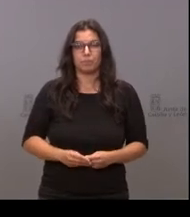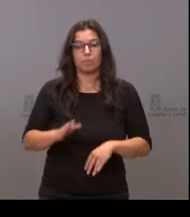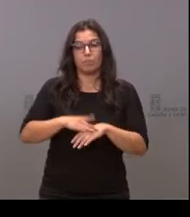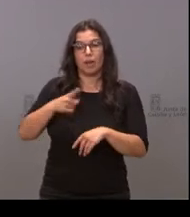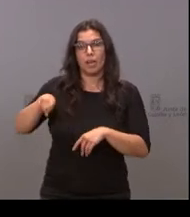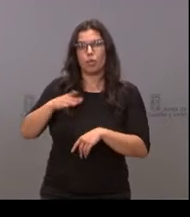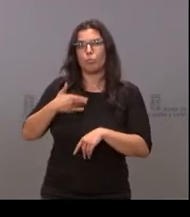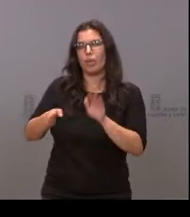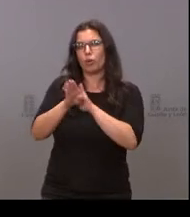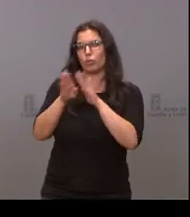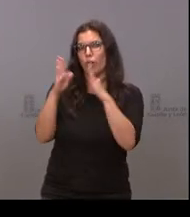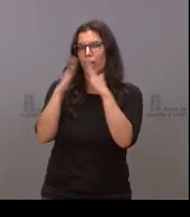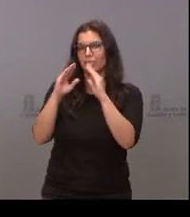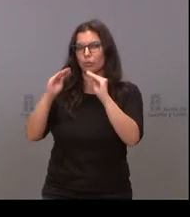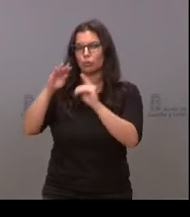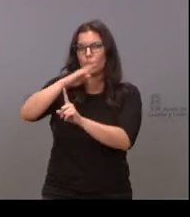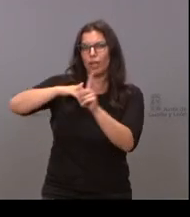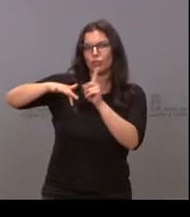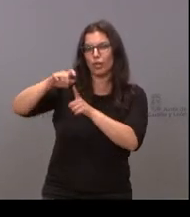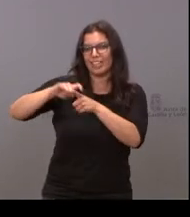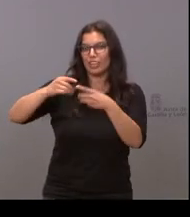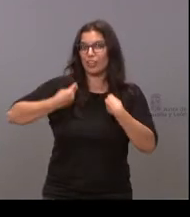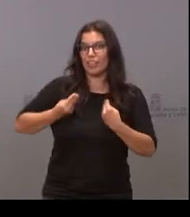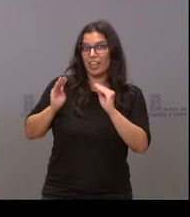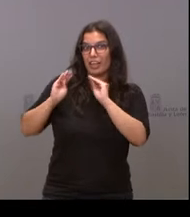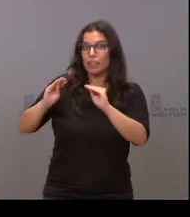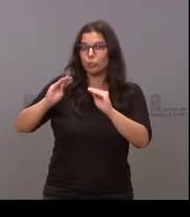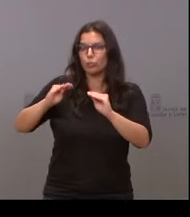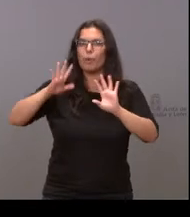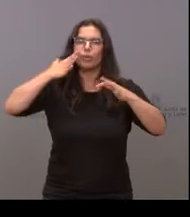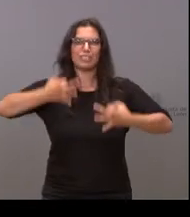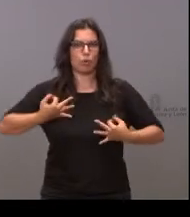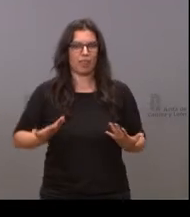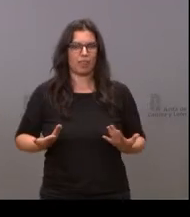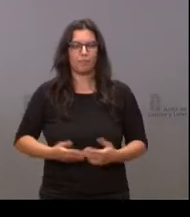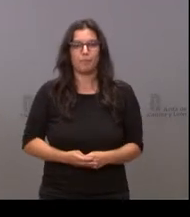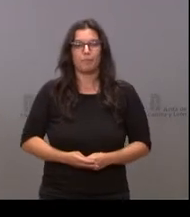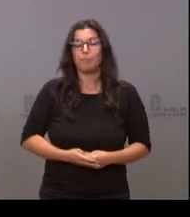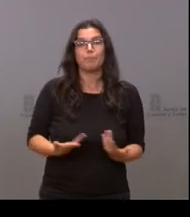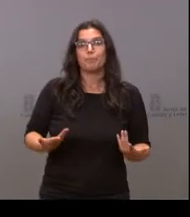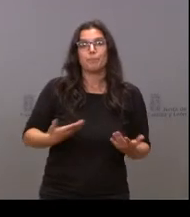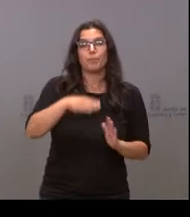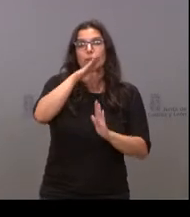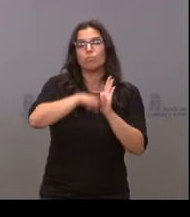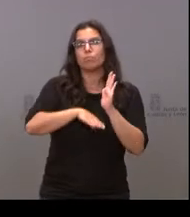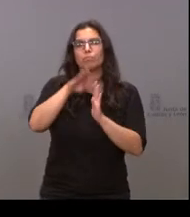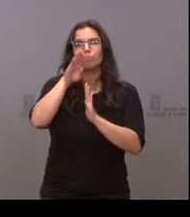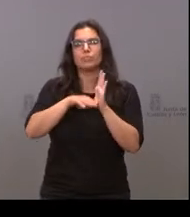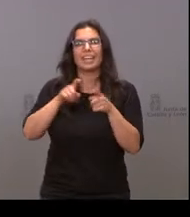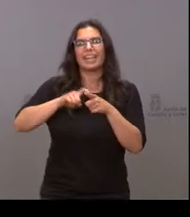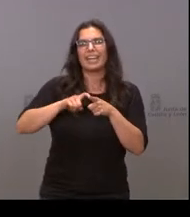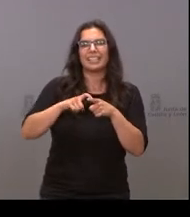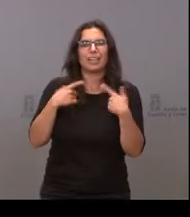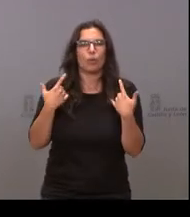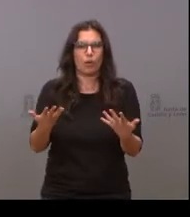su entorno y sus viviendas para continuar con su estilo de vida en condiciones de seguridad y que consiste en estos dos o cuáles son las características de